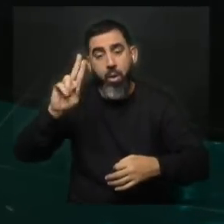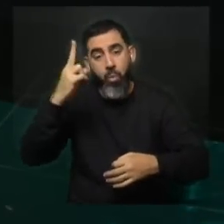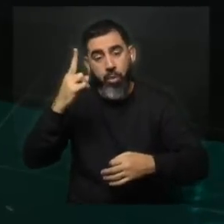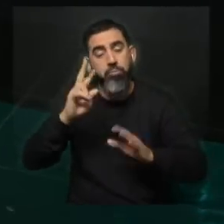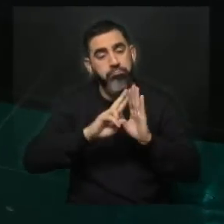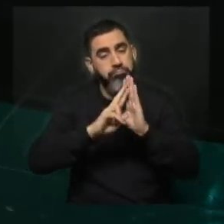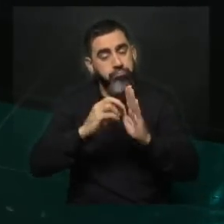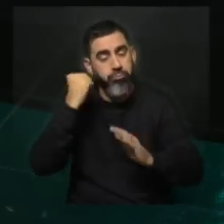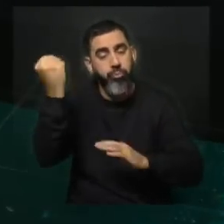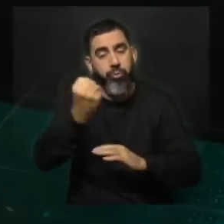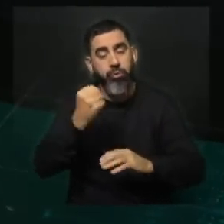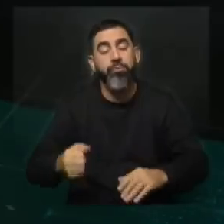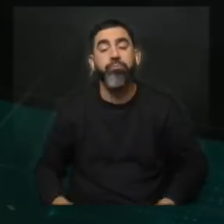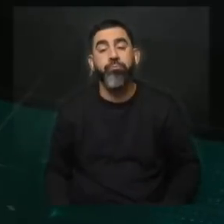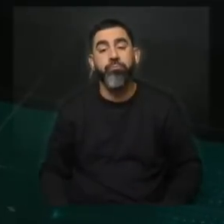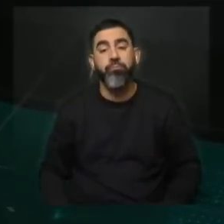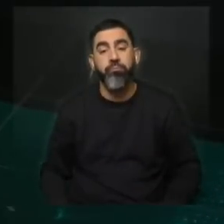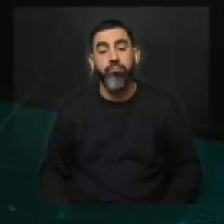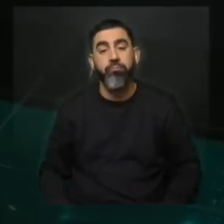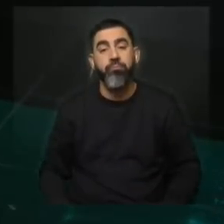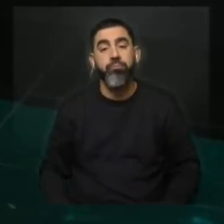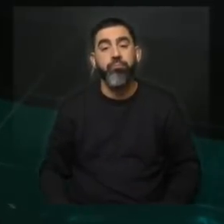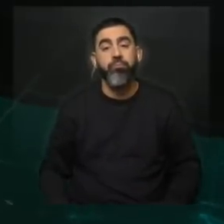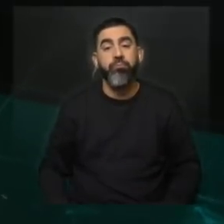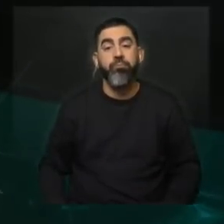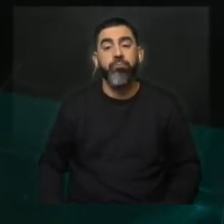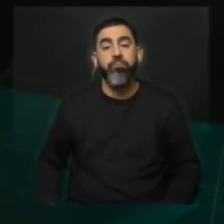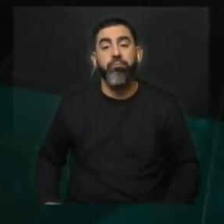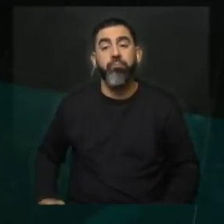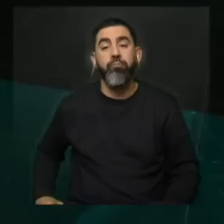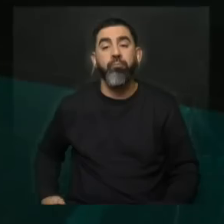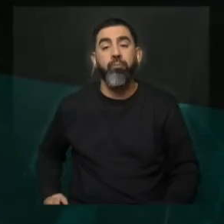importante representación muy bien a la vuelta de la pausa les contamos más